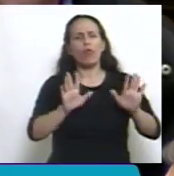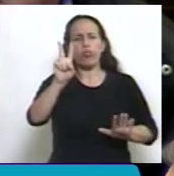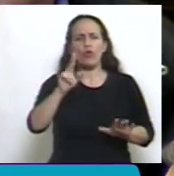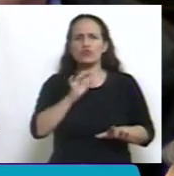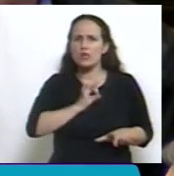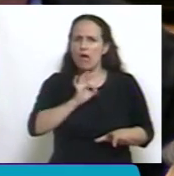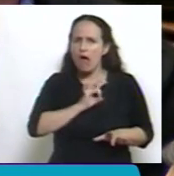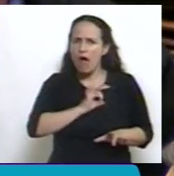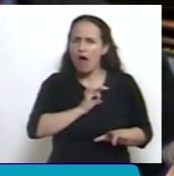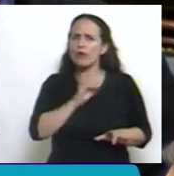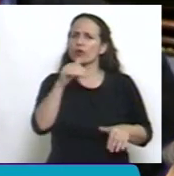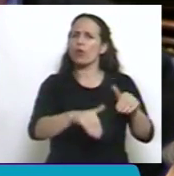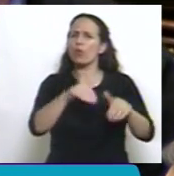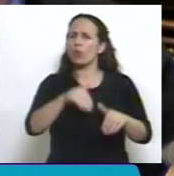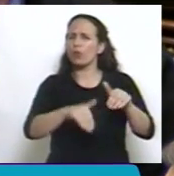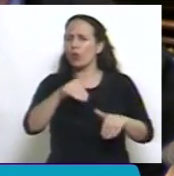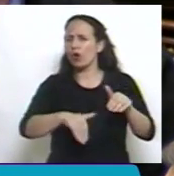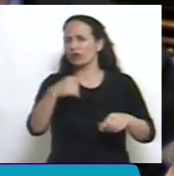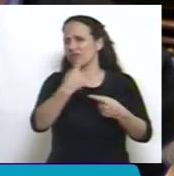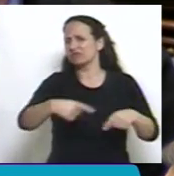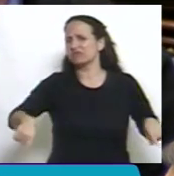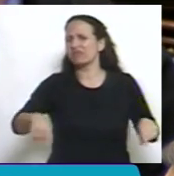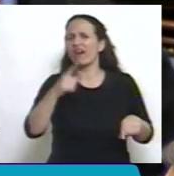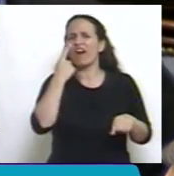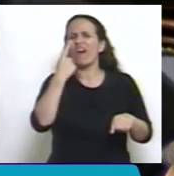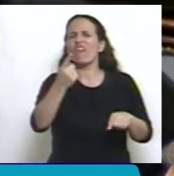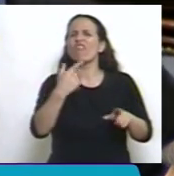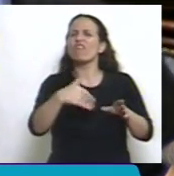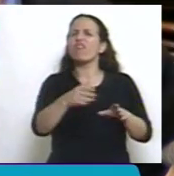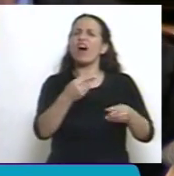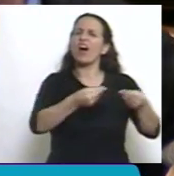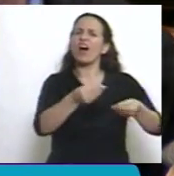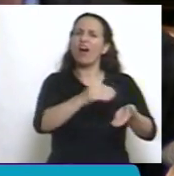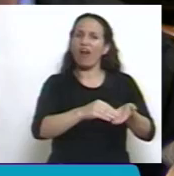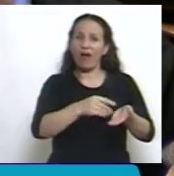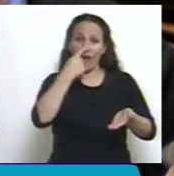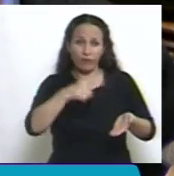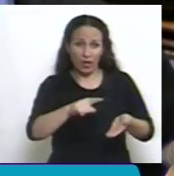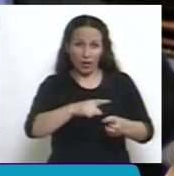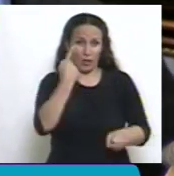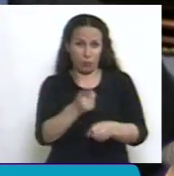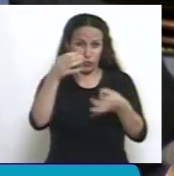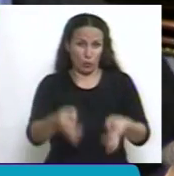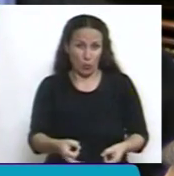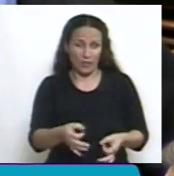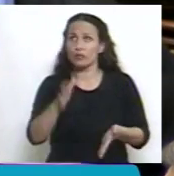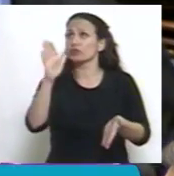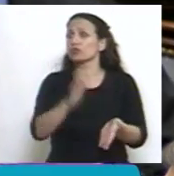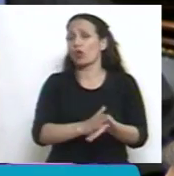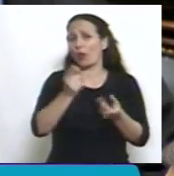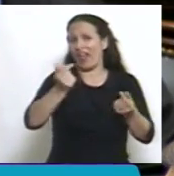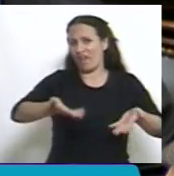cerrado se han votado deliberadamente previsiones incumplibles en materia de inflación,